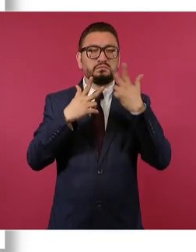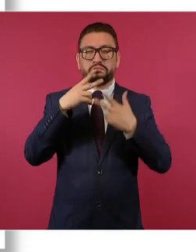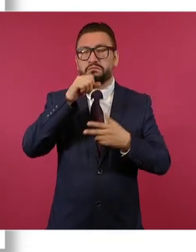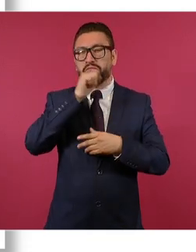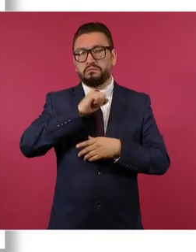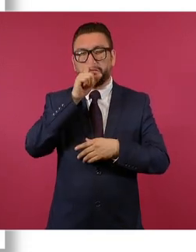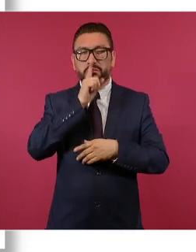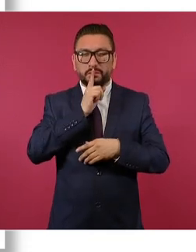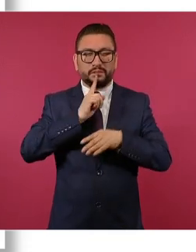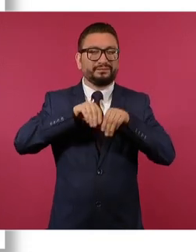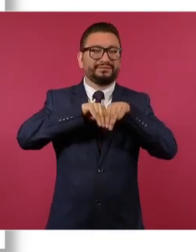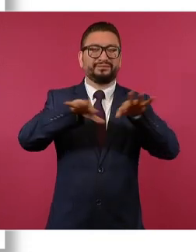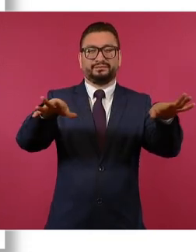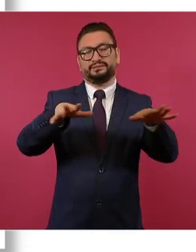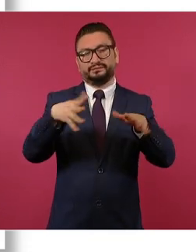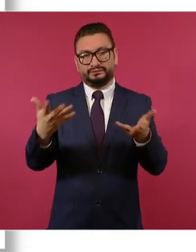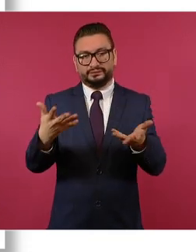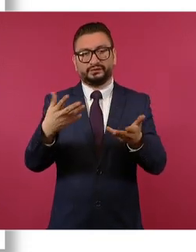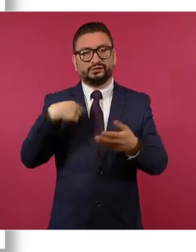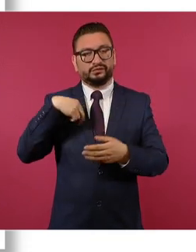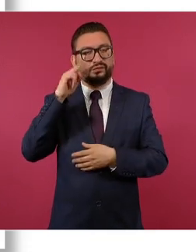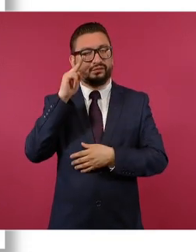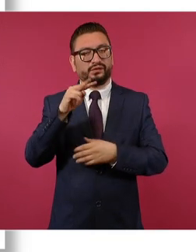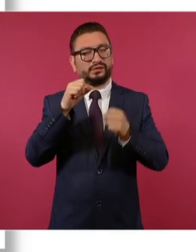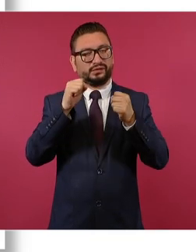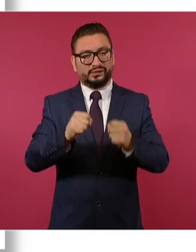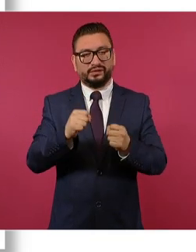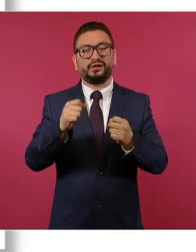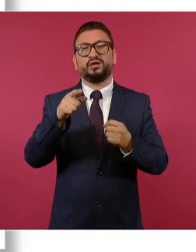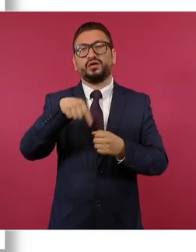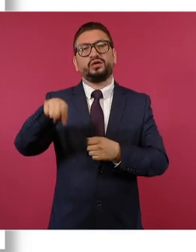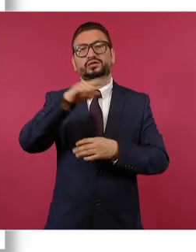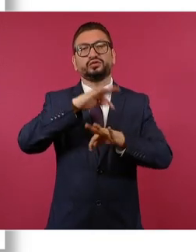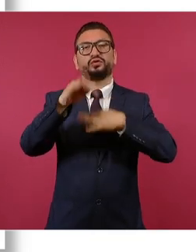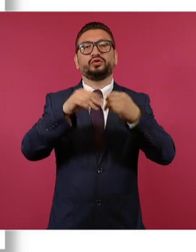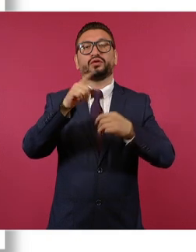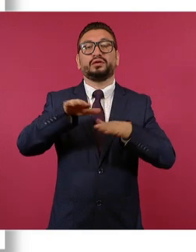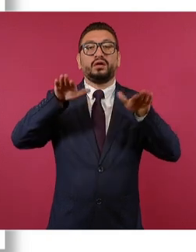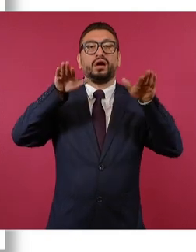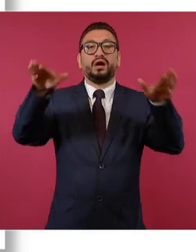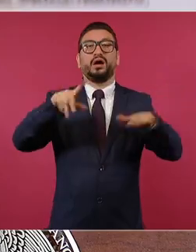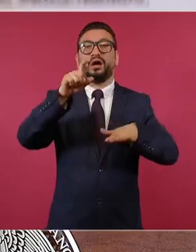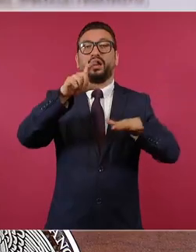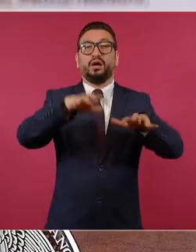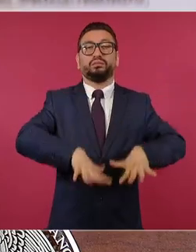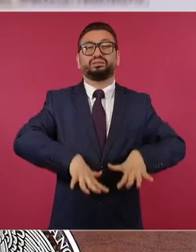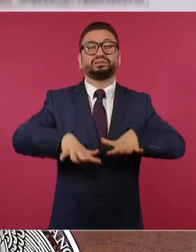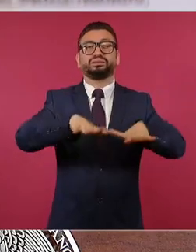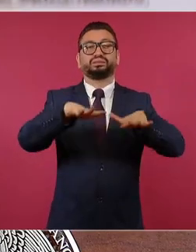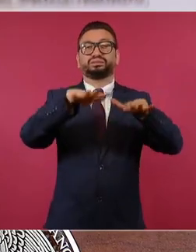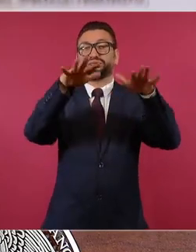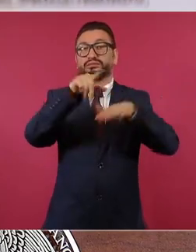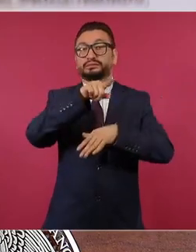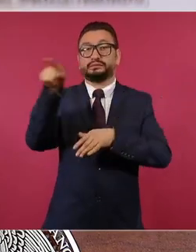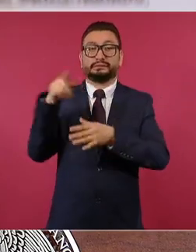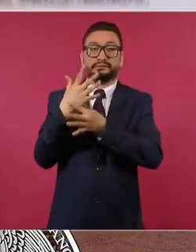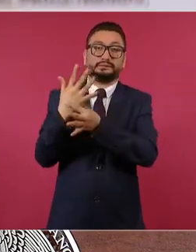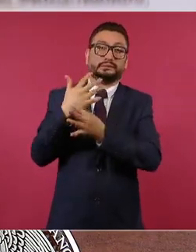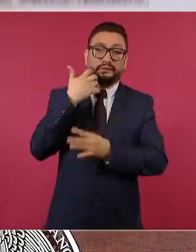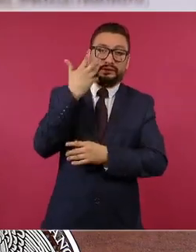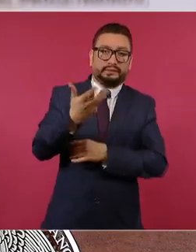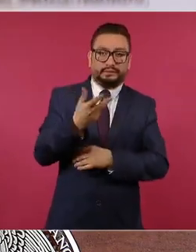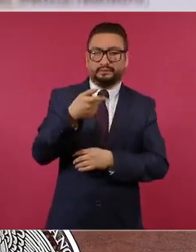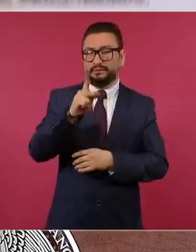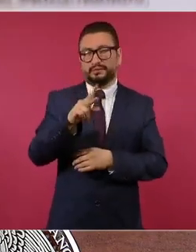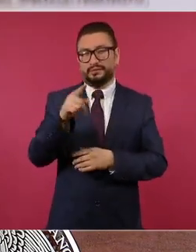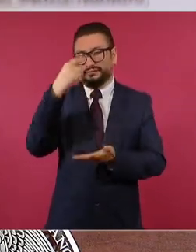mentiras. Vamos a seguir viendo seguramente que quieren inundar el AIFA, pero ya no les crean.